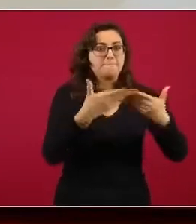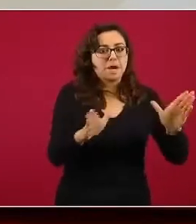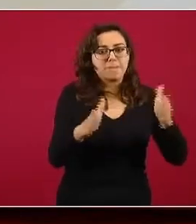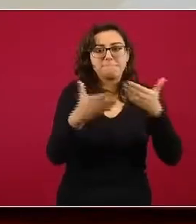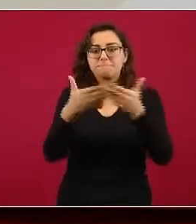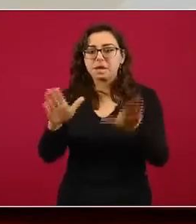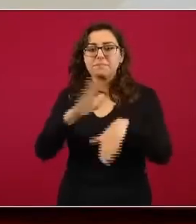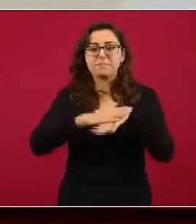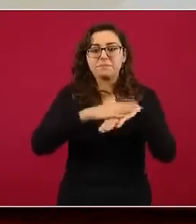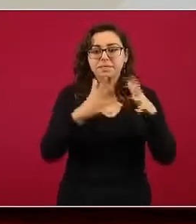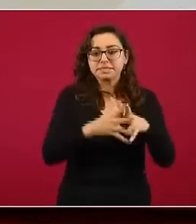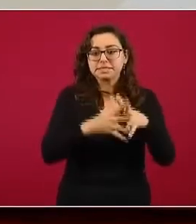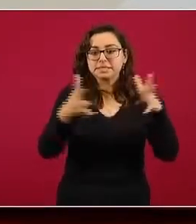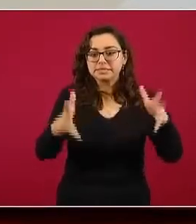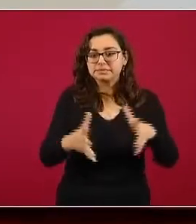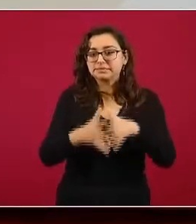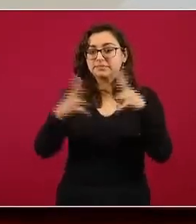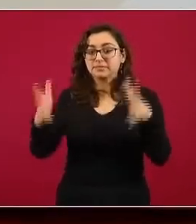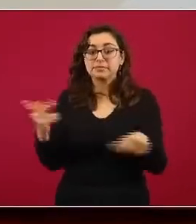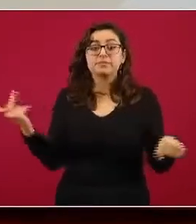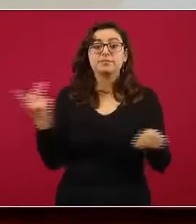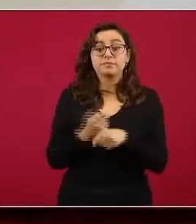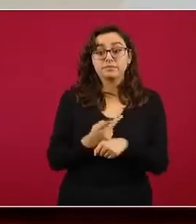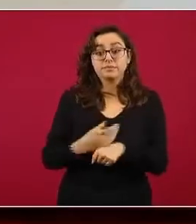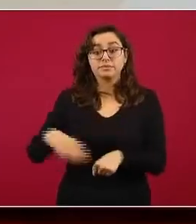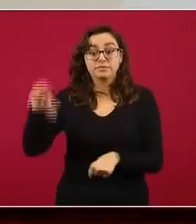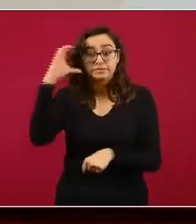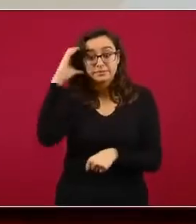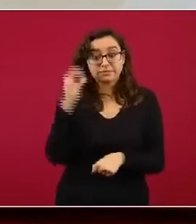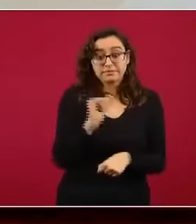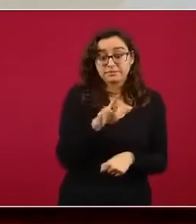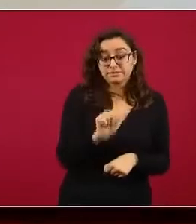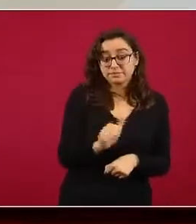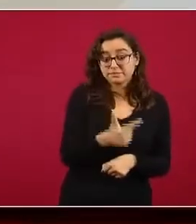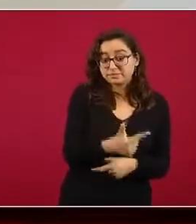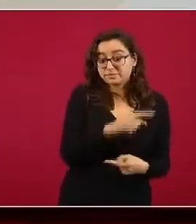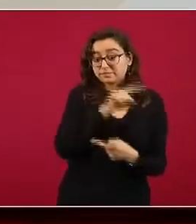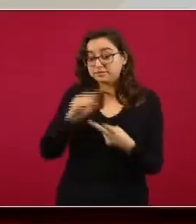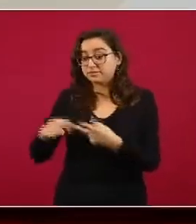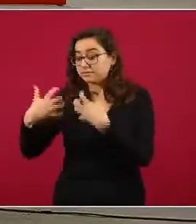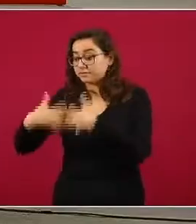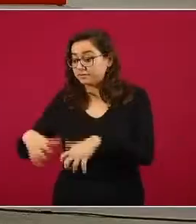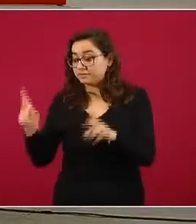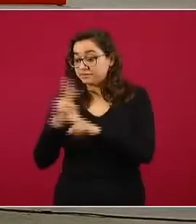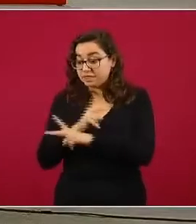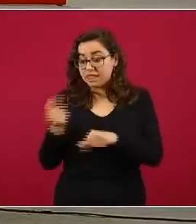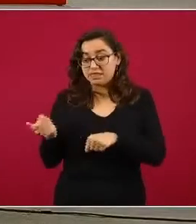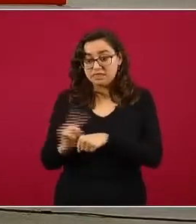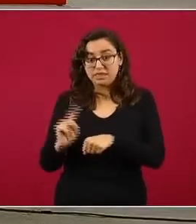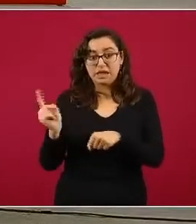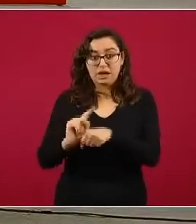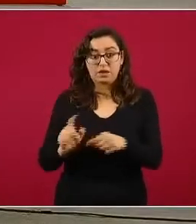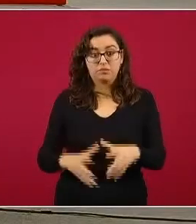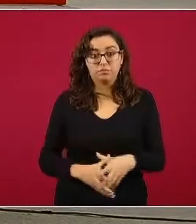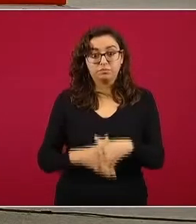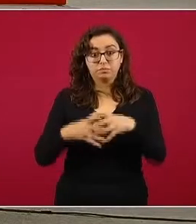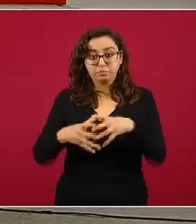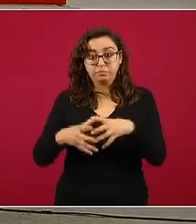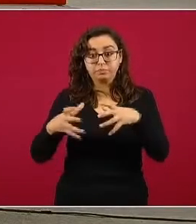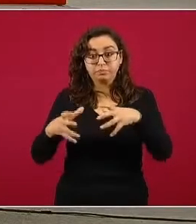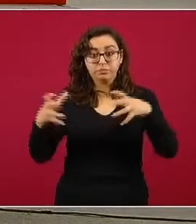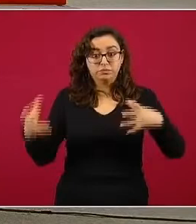que la disponibilidad tanto de camas generales como de camas con ventilador todos los días está creciendo. Precisamente en la